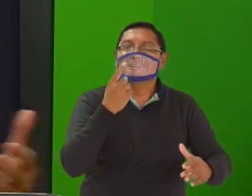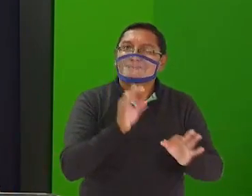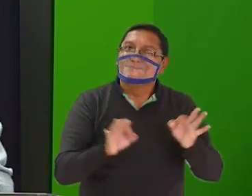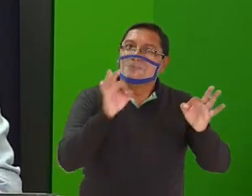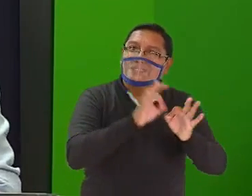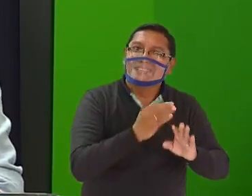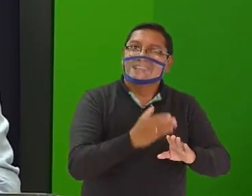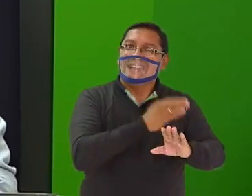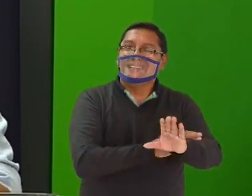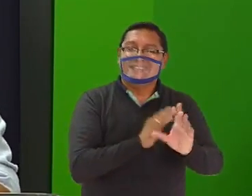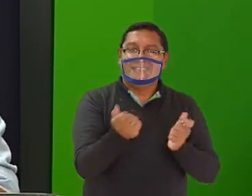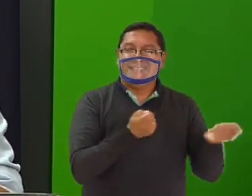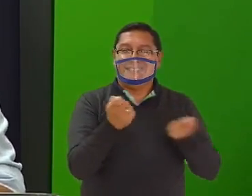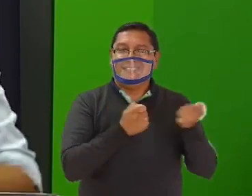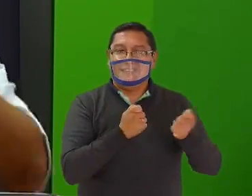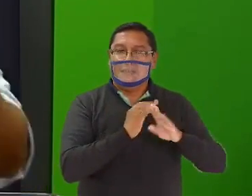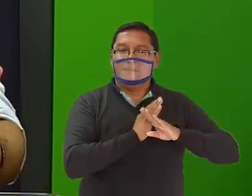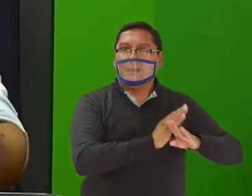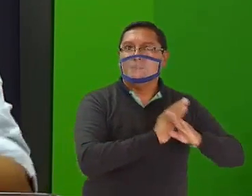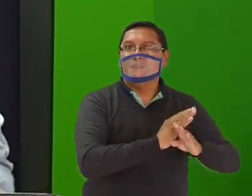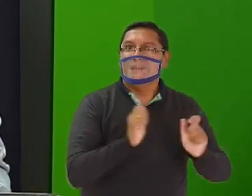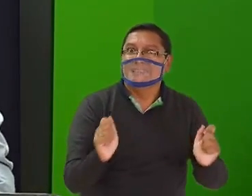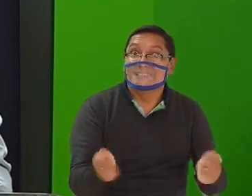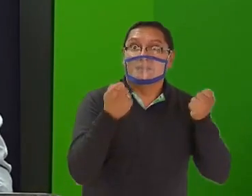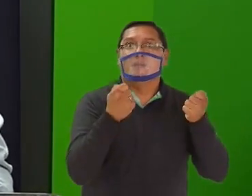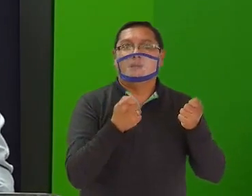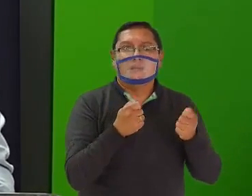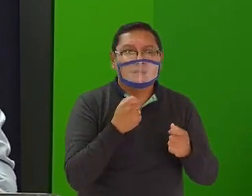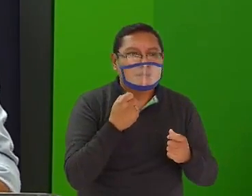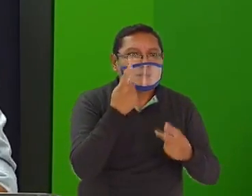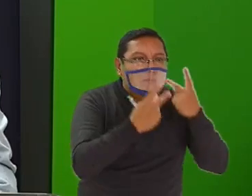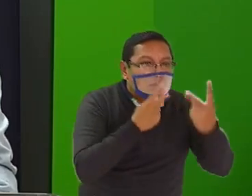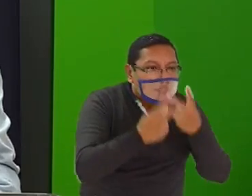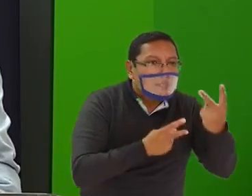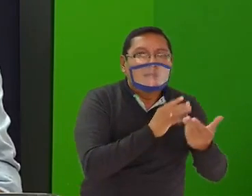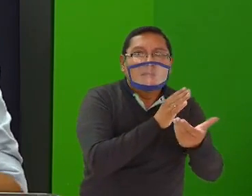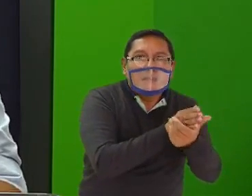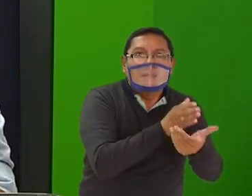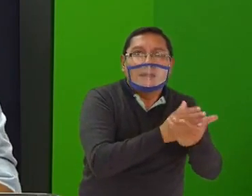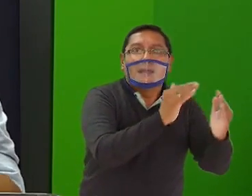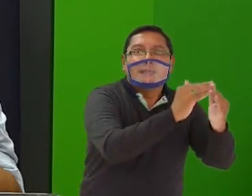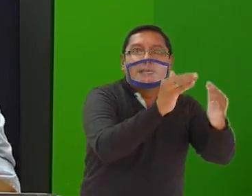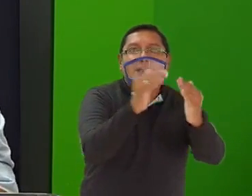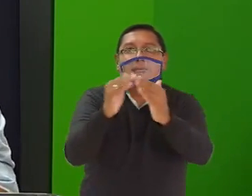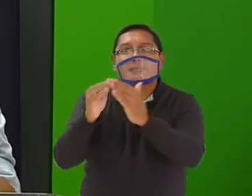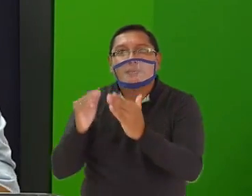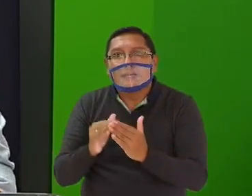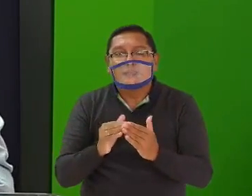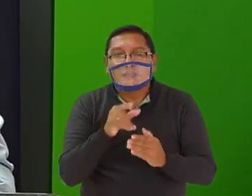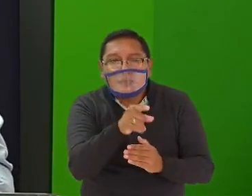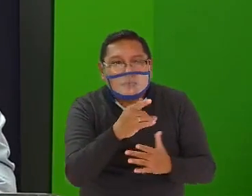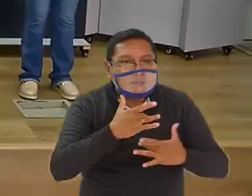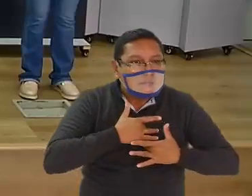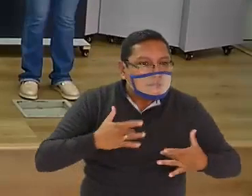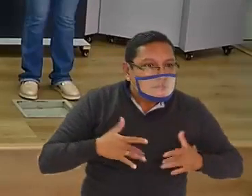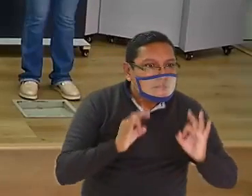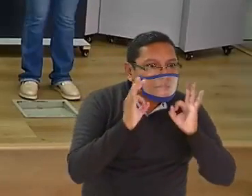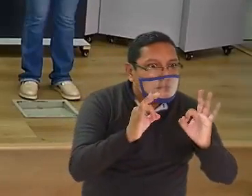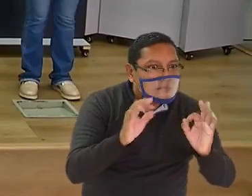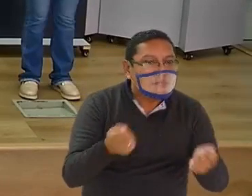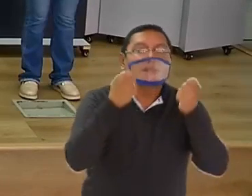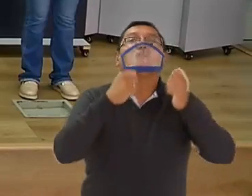esta estrategia, estamos yendo a buscarlo a sus casas y asegurándonos que estén sanos y salvos.